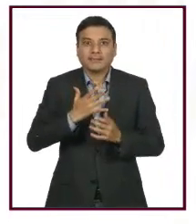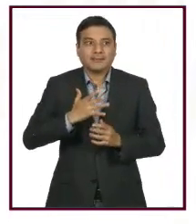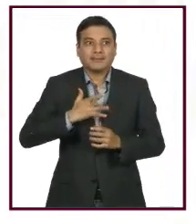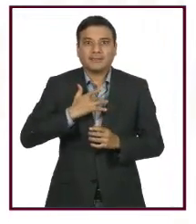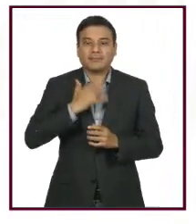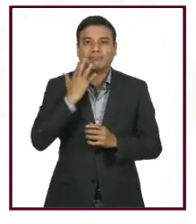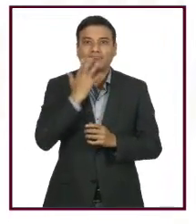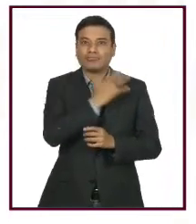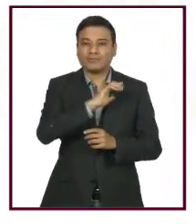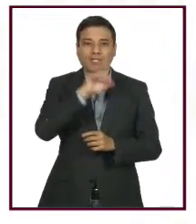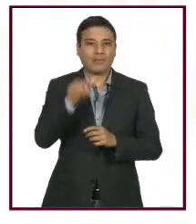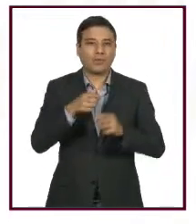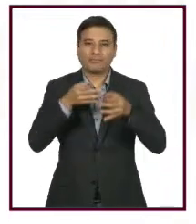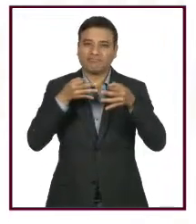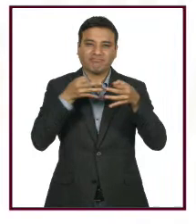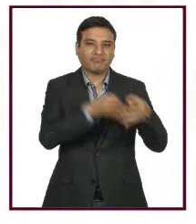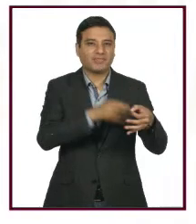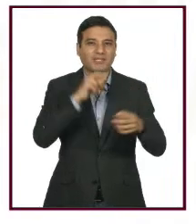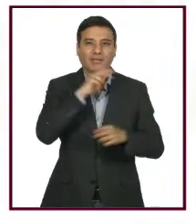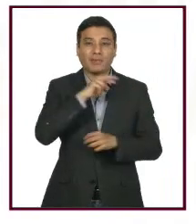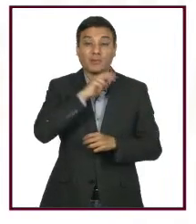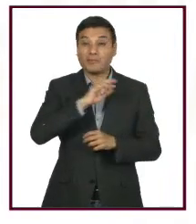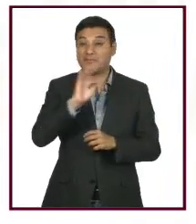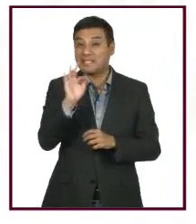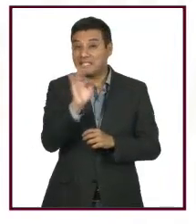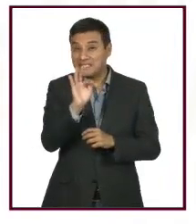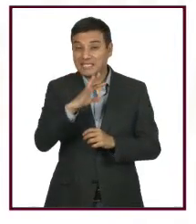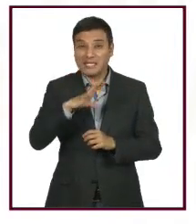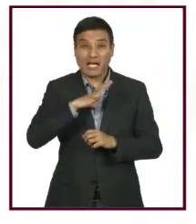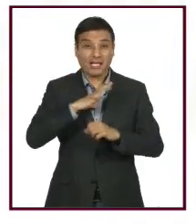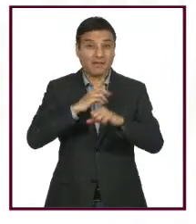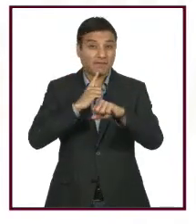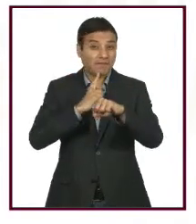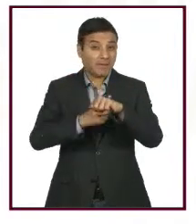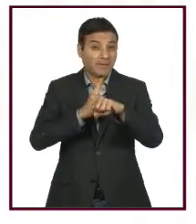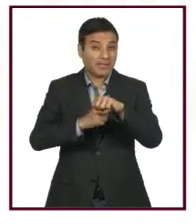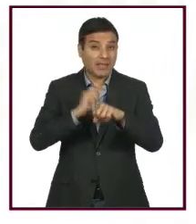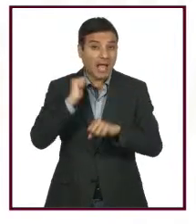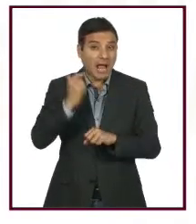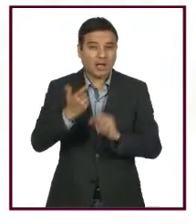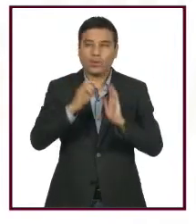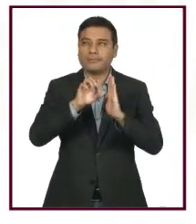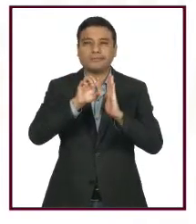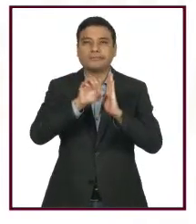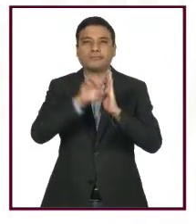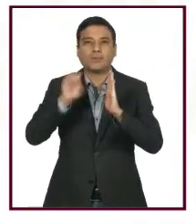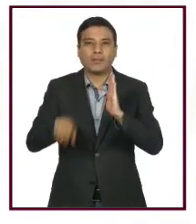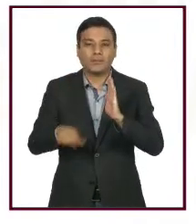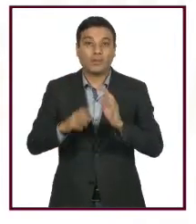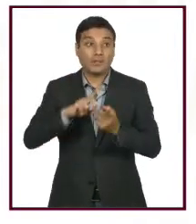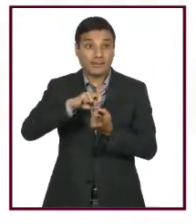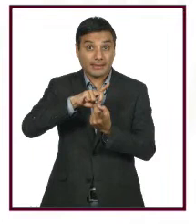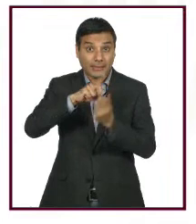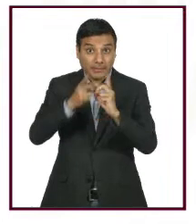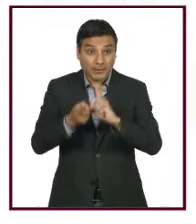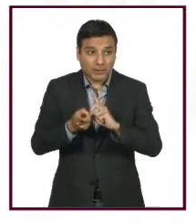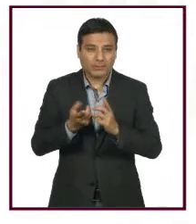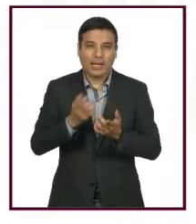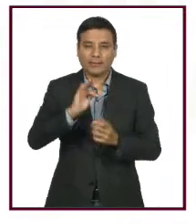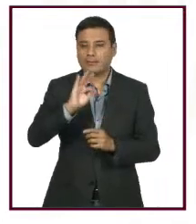tienen una comorbilidad o una enfermedad preexistente, como por ejemplo, digamos, una depresión,